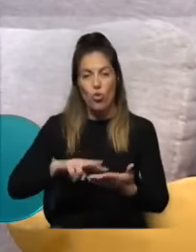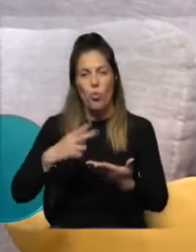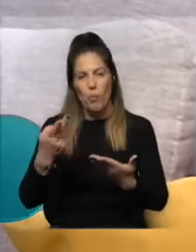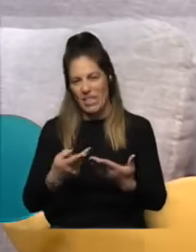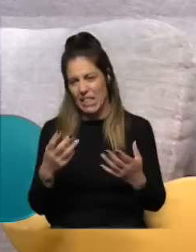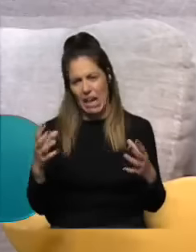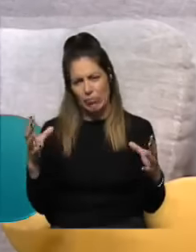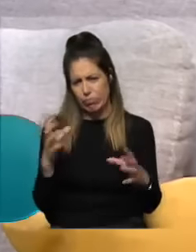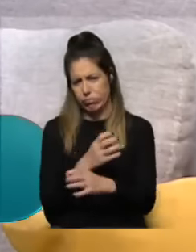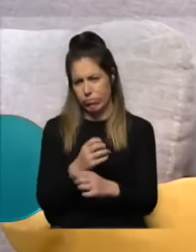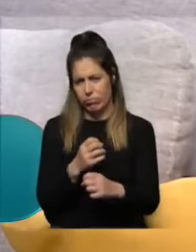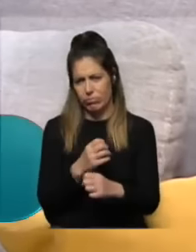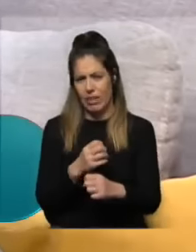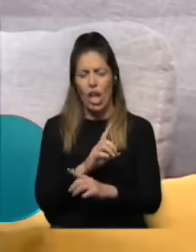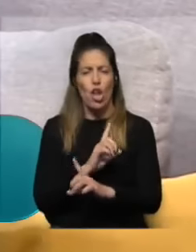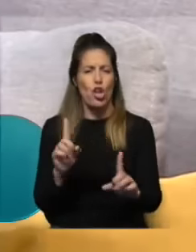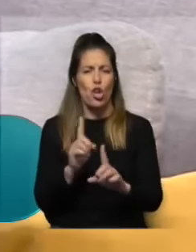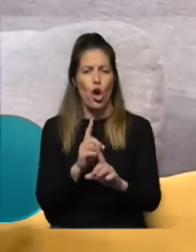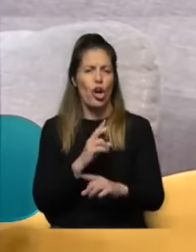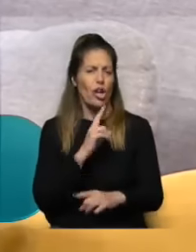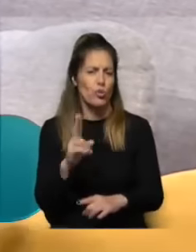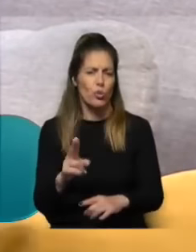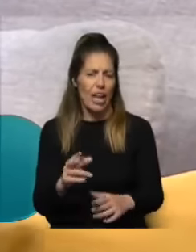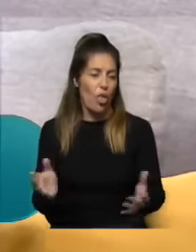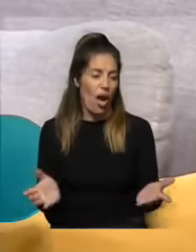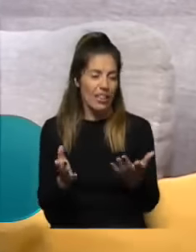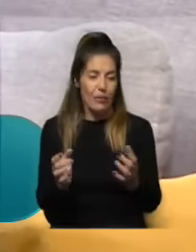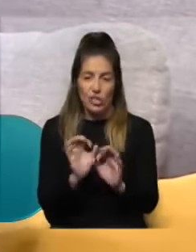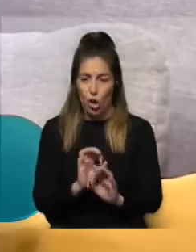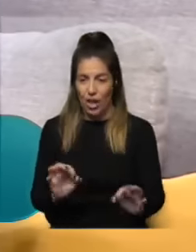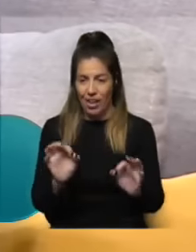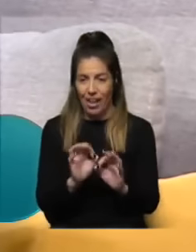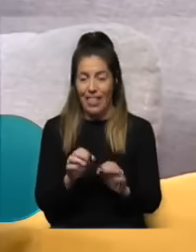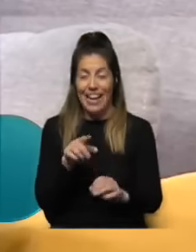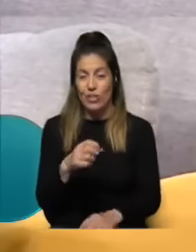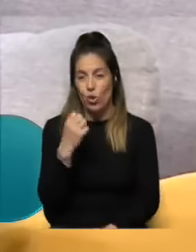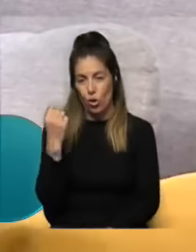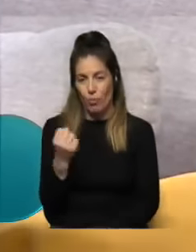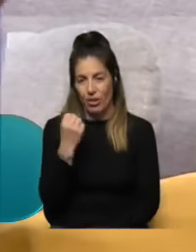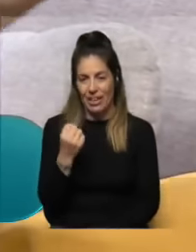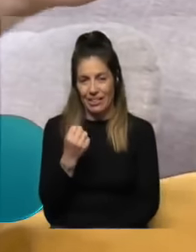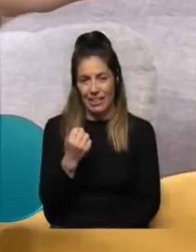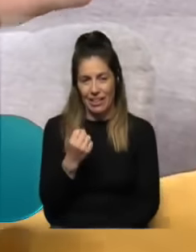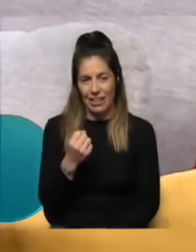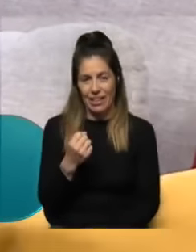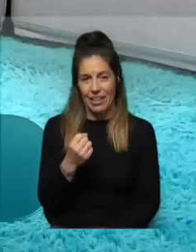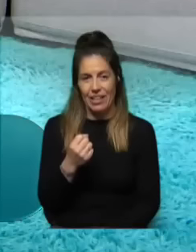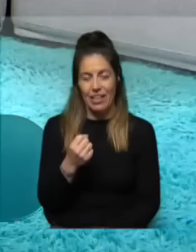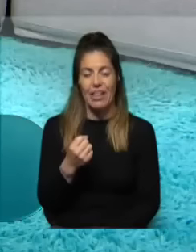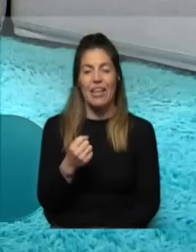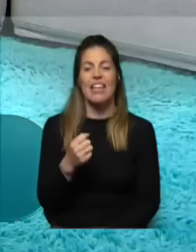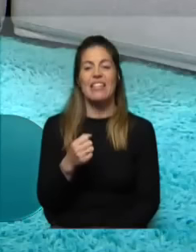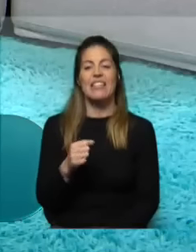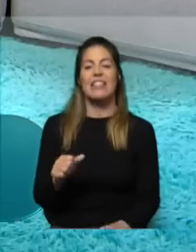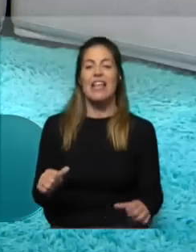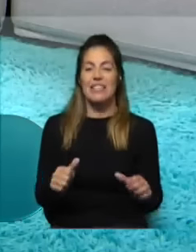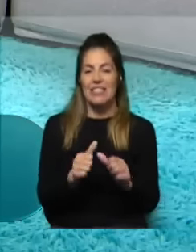penumbras, no genera ningún resultado de activación. Entonces, eso es lo importante. ¿ah? Ya sea a nivel de